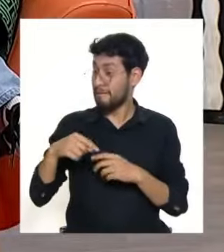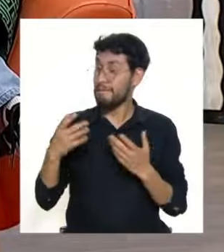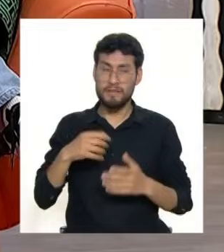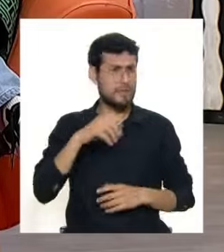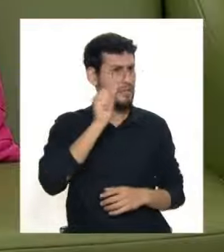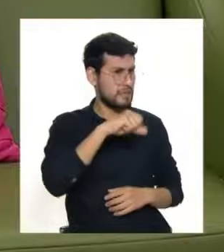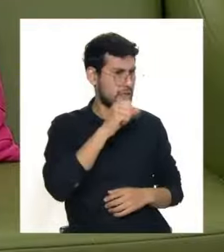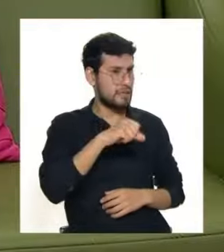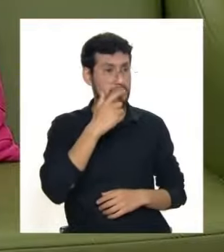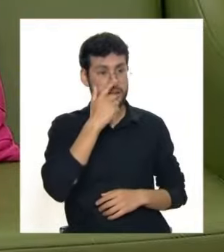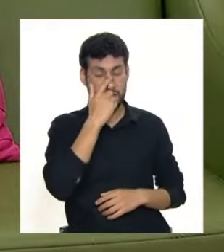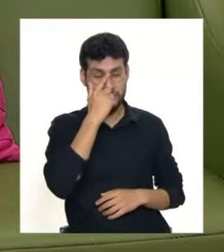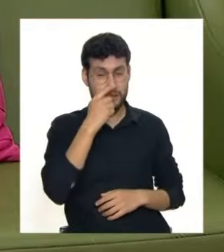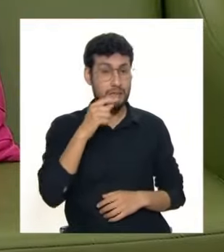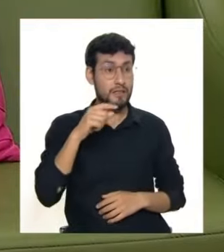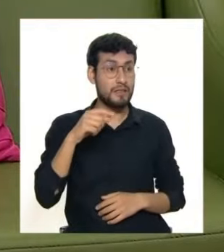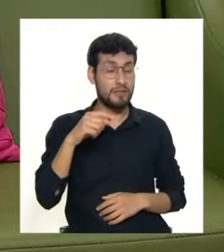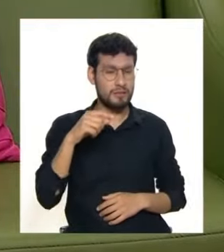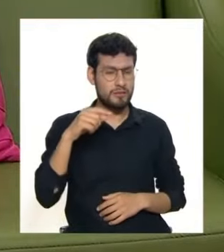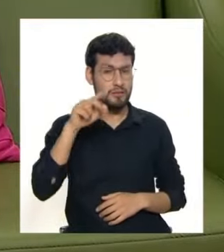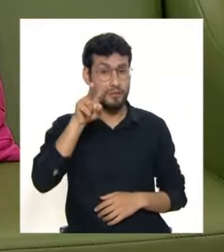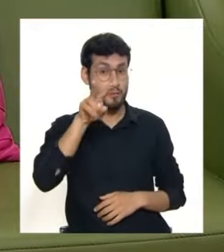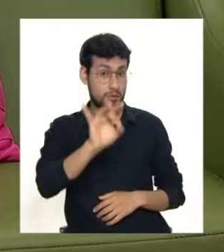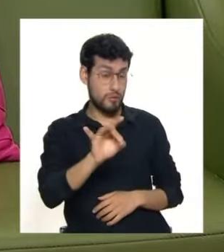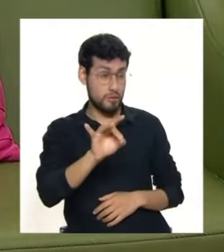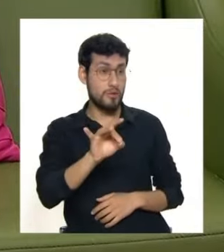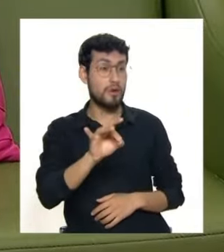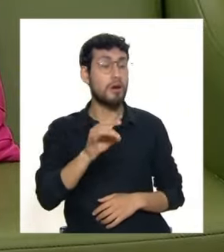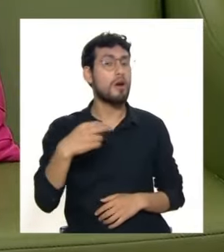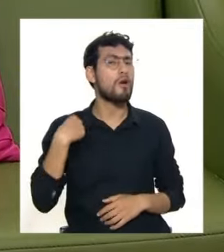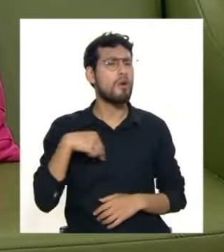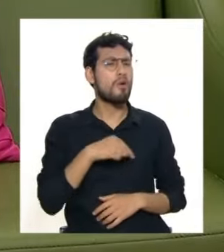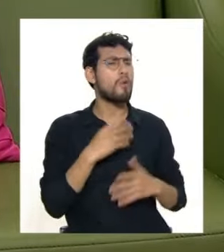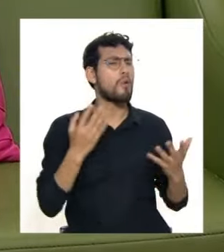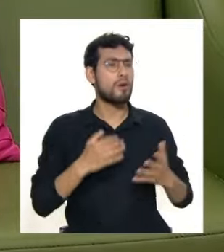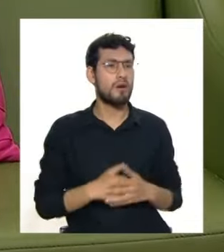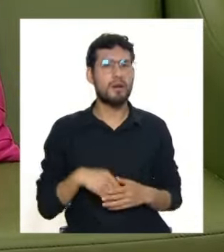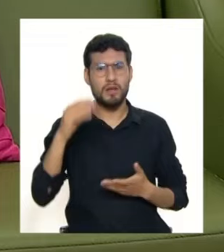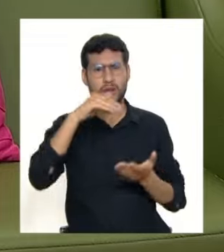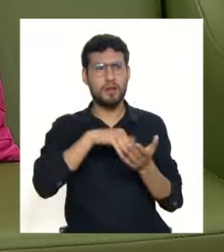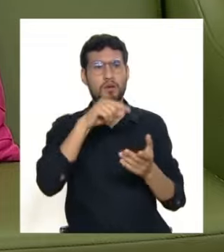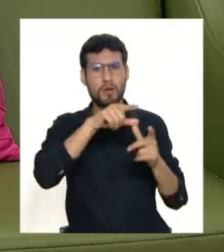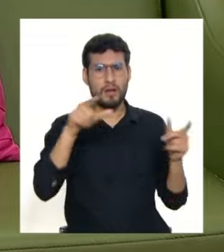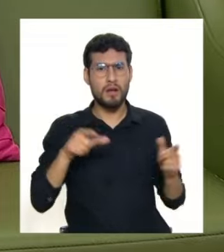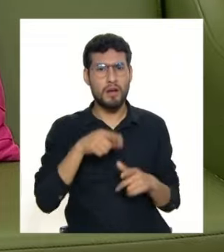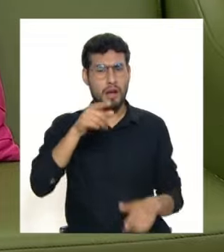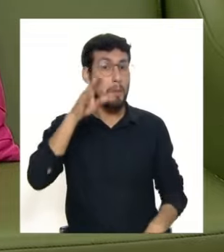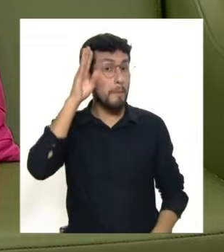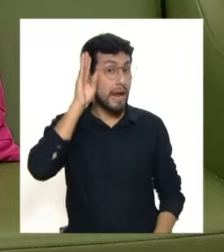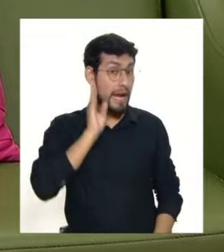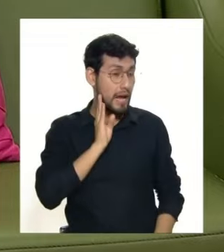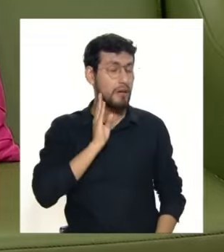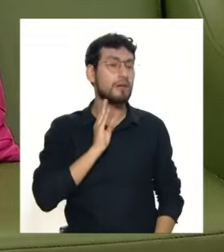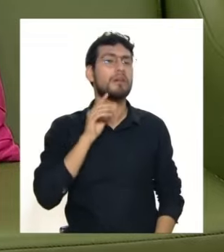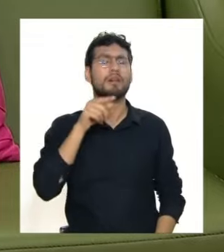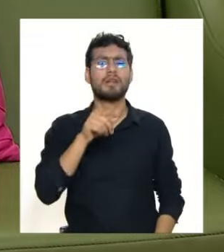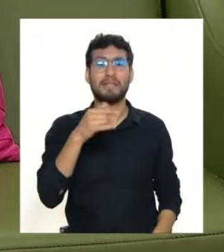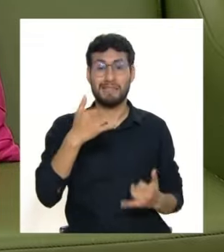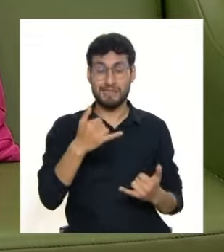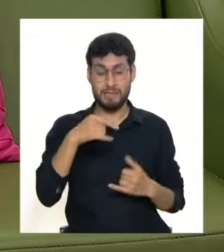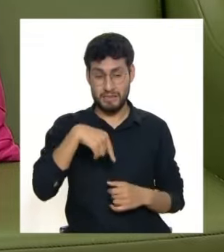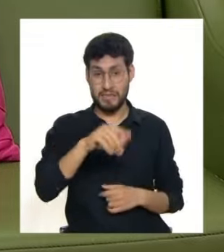Sí, mira, el día, ahora el 28, estamos en el Centro de Convenciones Barranco. Eso es ahora